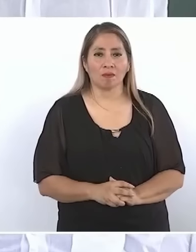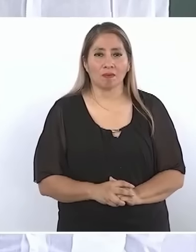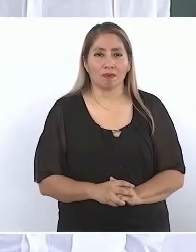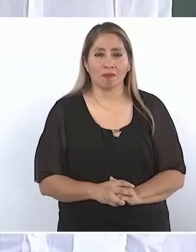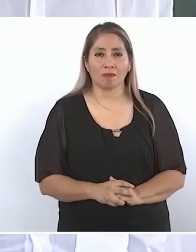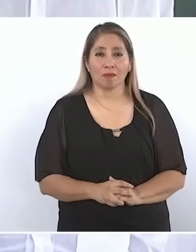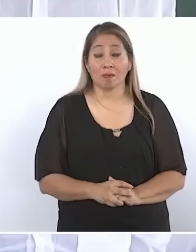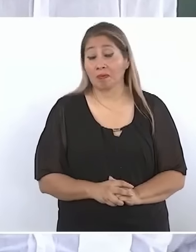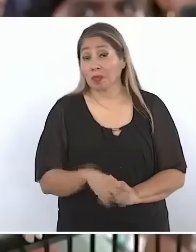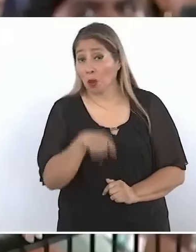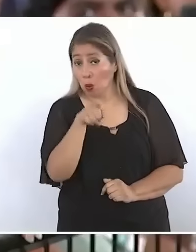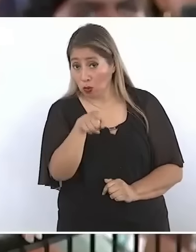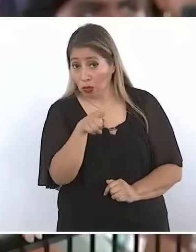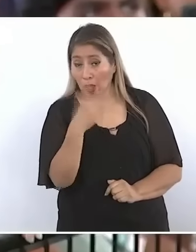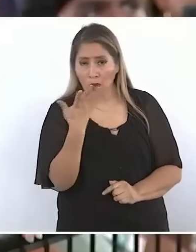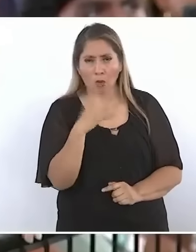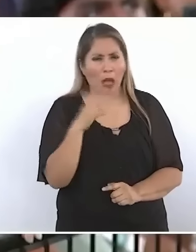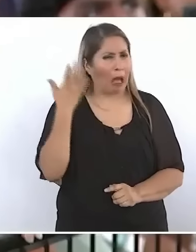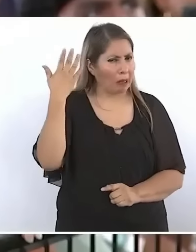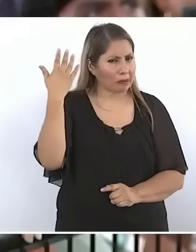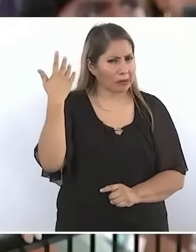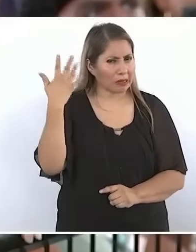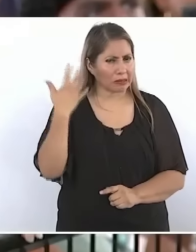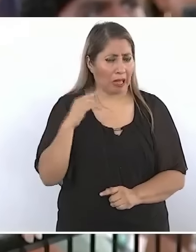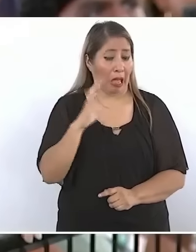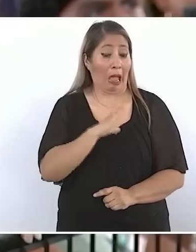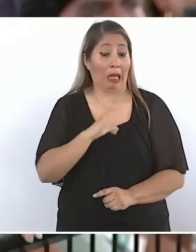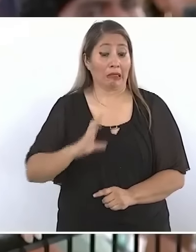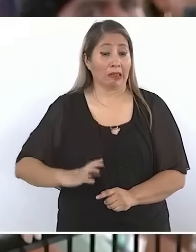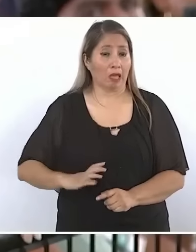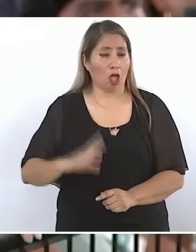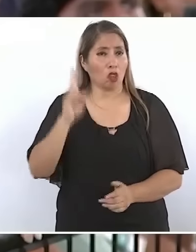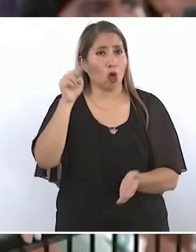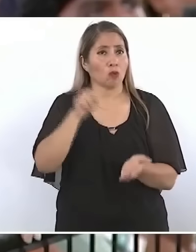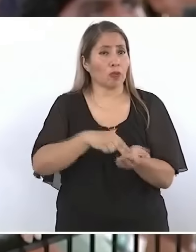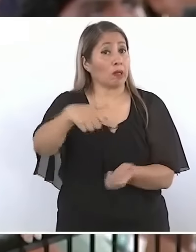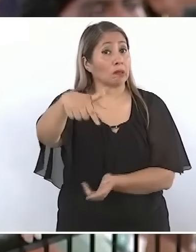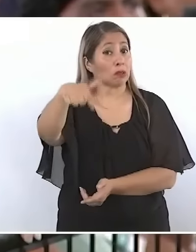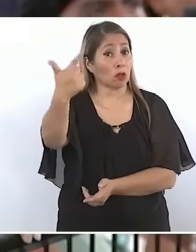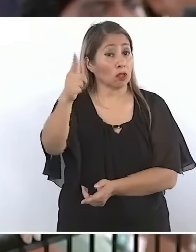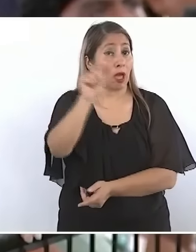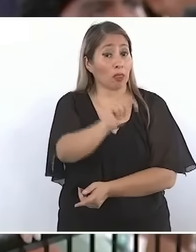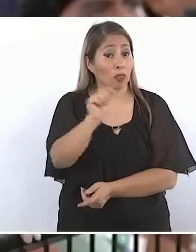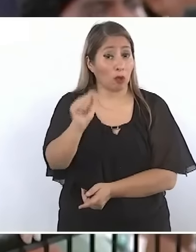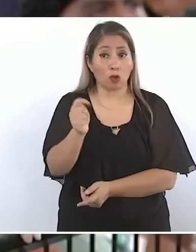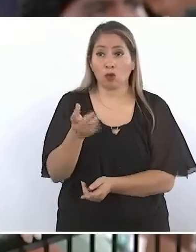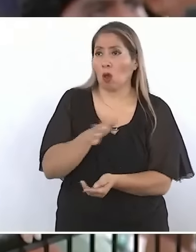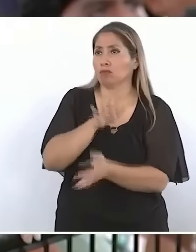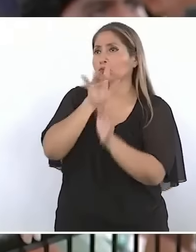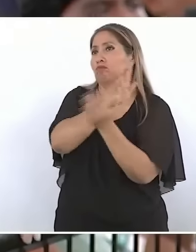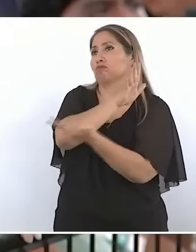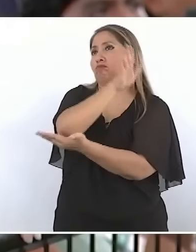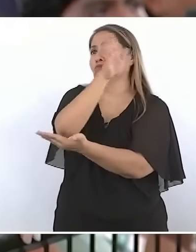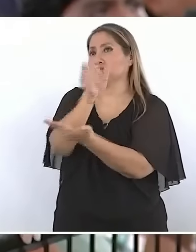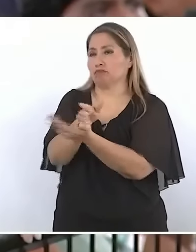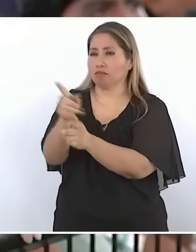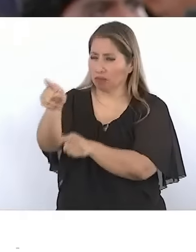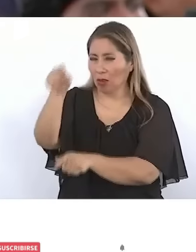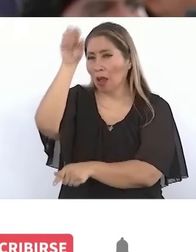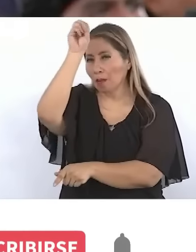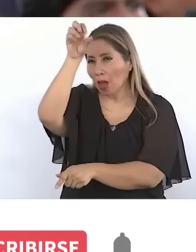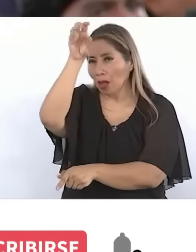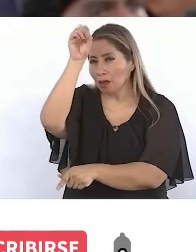Que fue cuando anduvo en campaña. En el 2012, en Torreón, allí llegué yo a pedirle el rescate de los